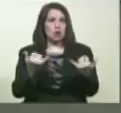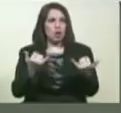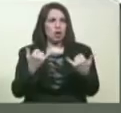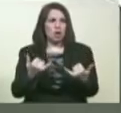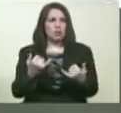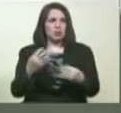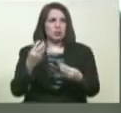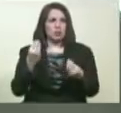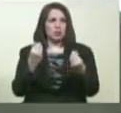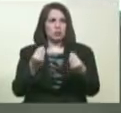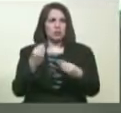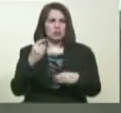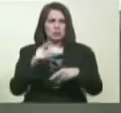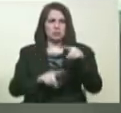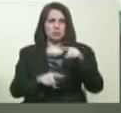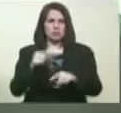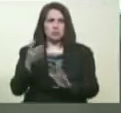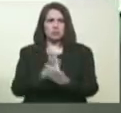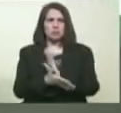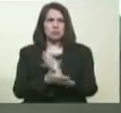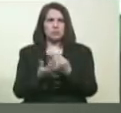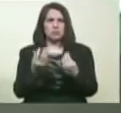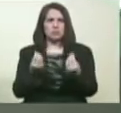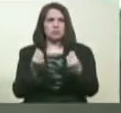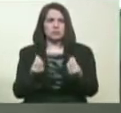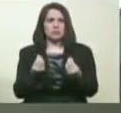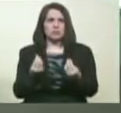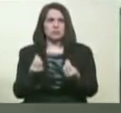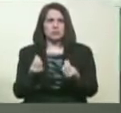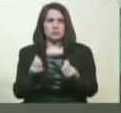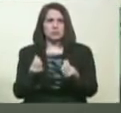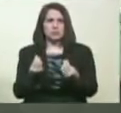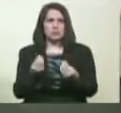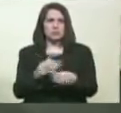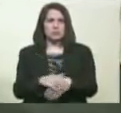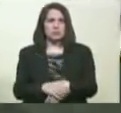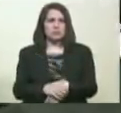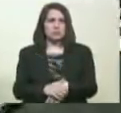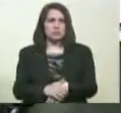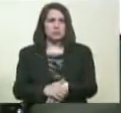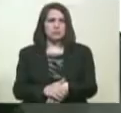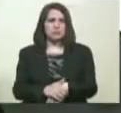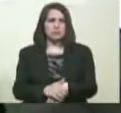Federal, Agropago. Un regalito por aquí me tienen.